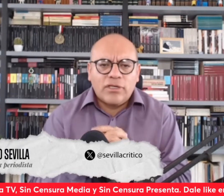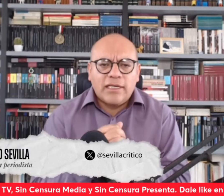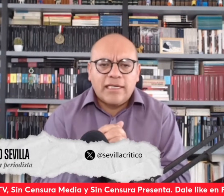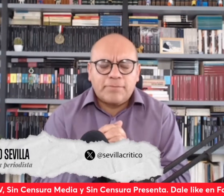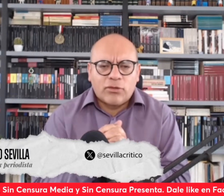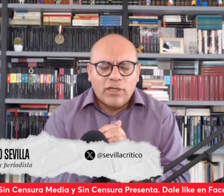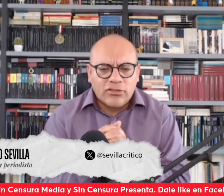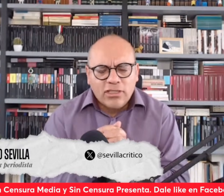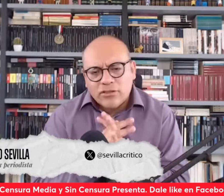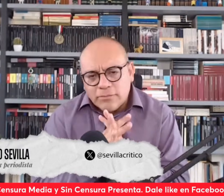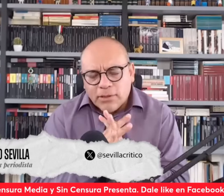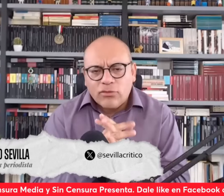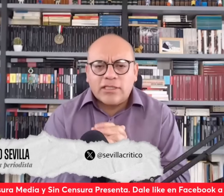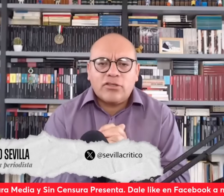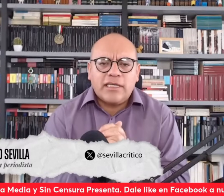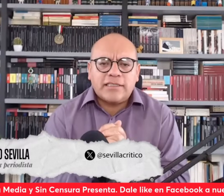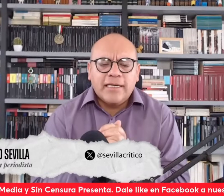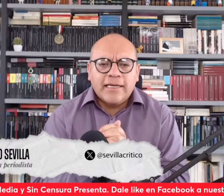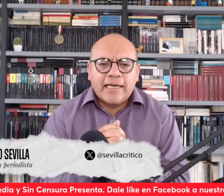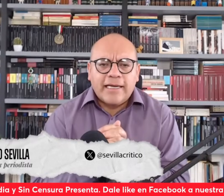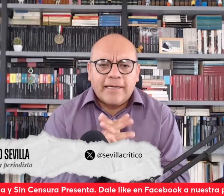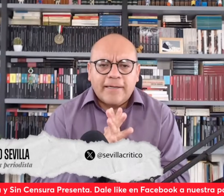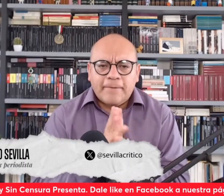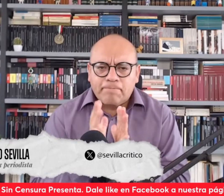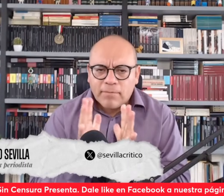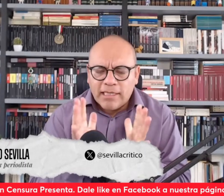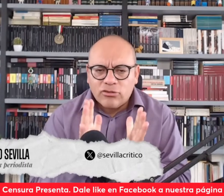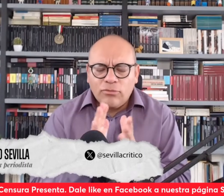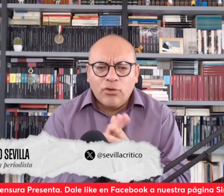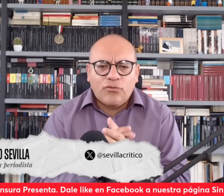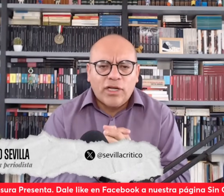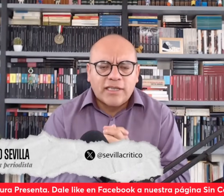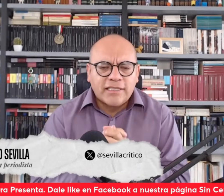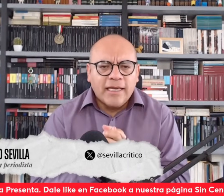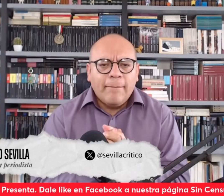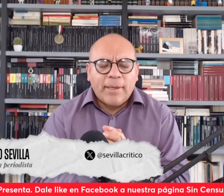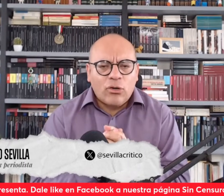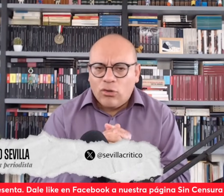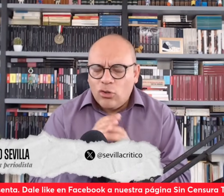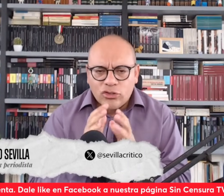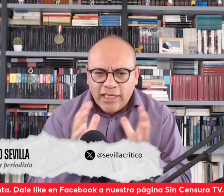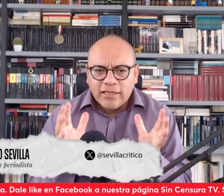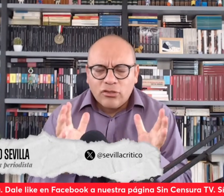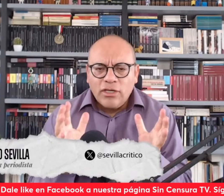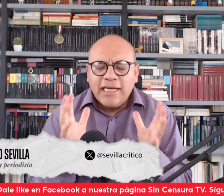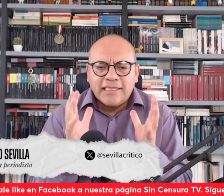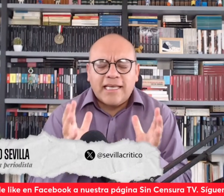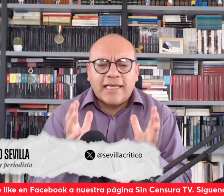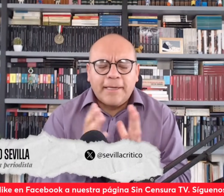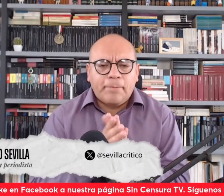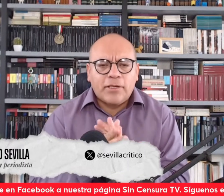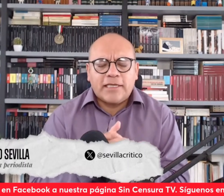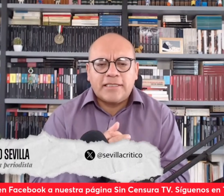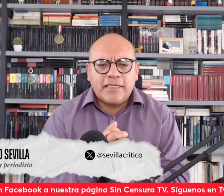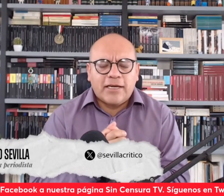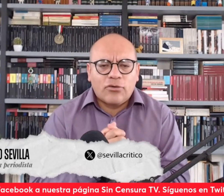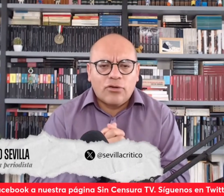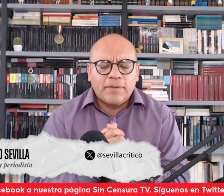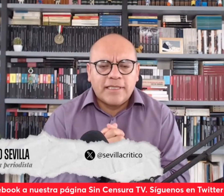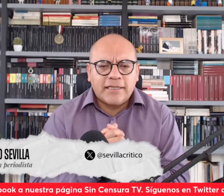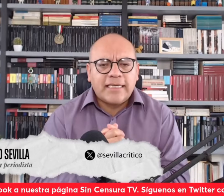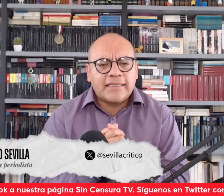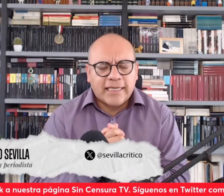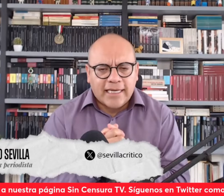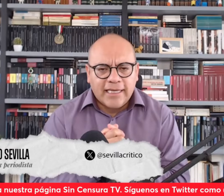apenas son especulaciones que son muy fuertes, pero lo cierto es que el equipo de Ernestina